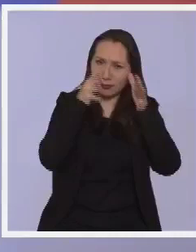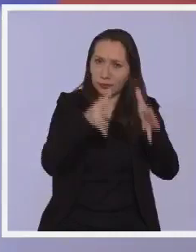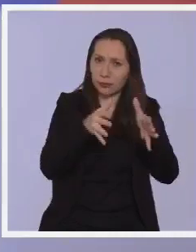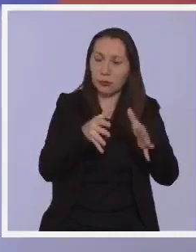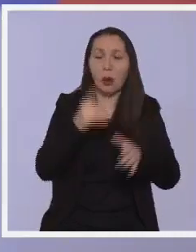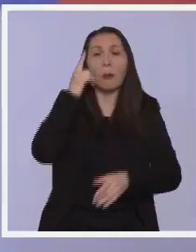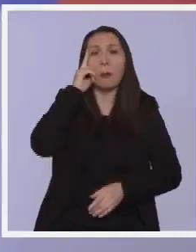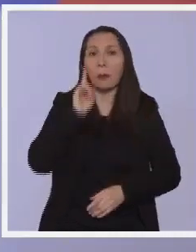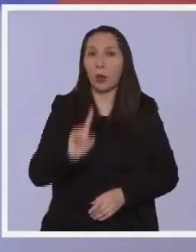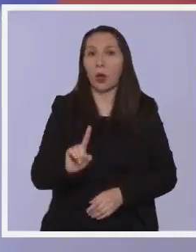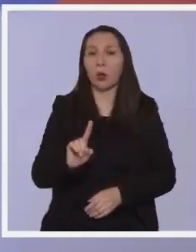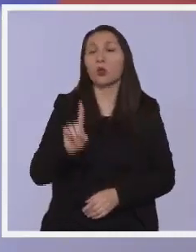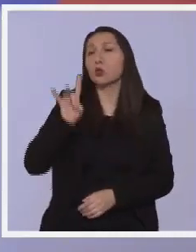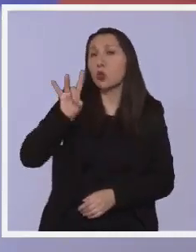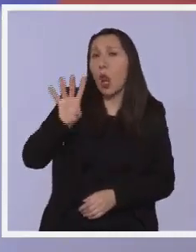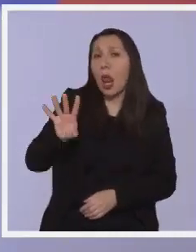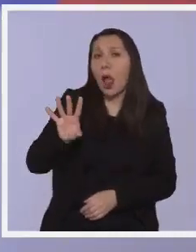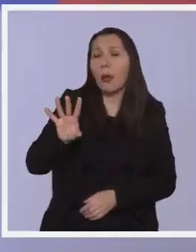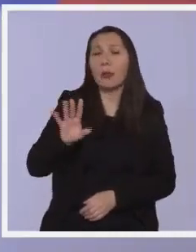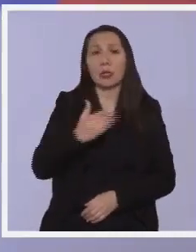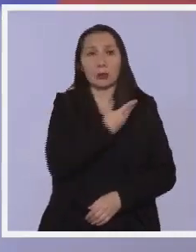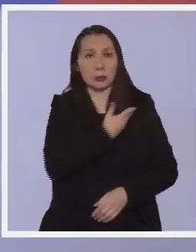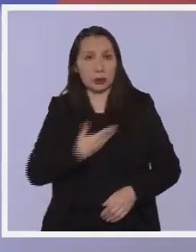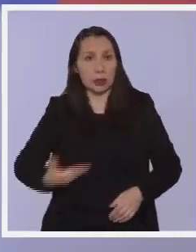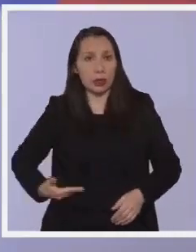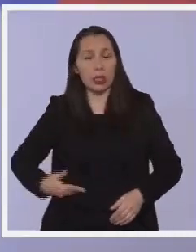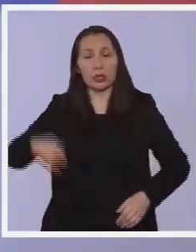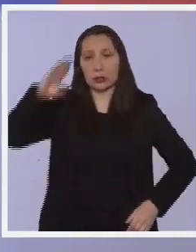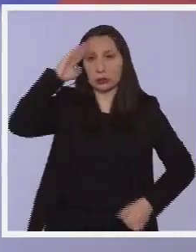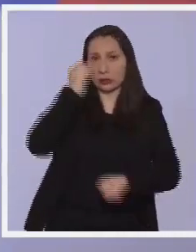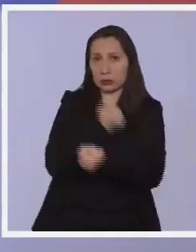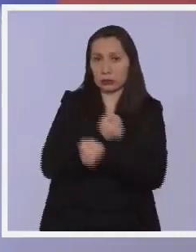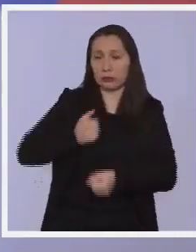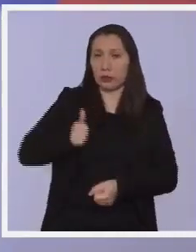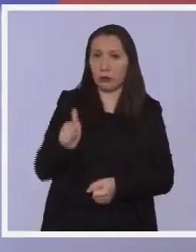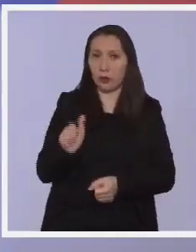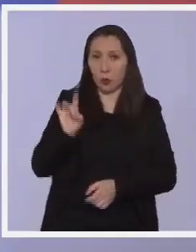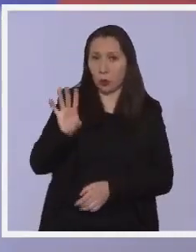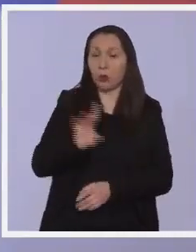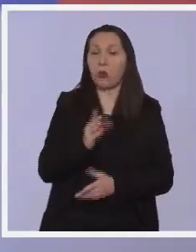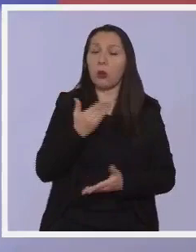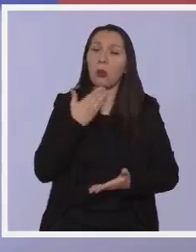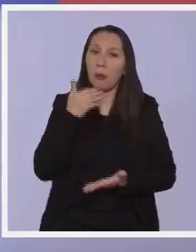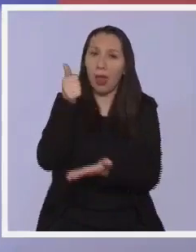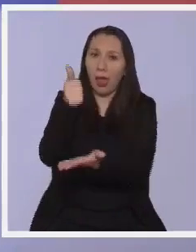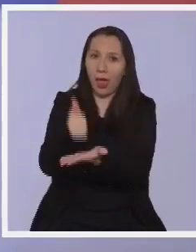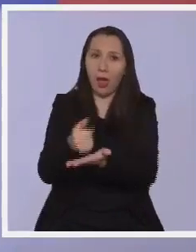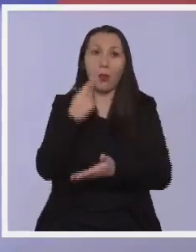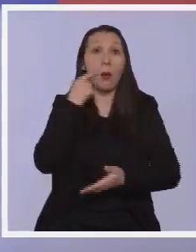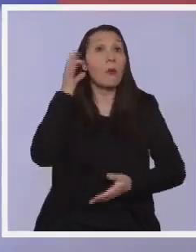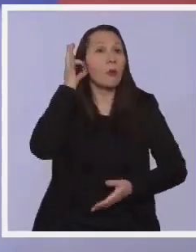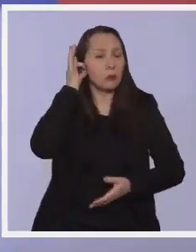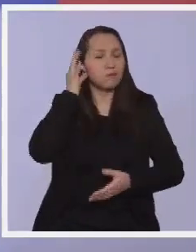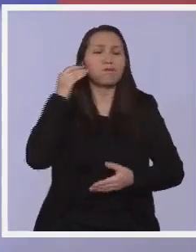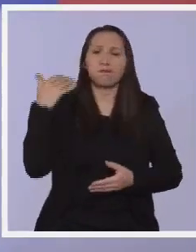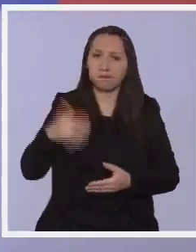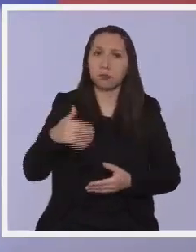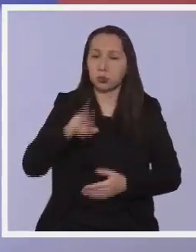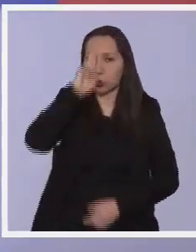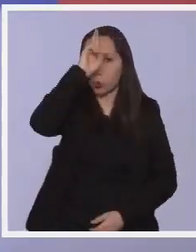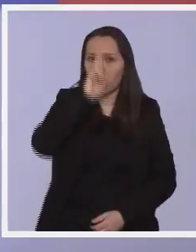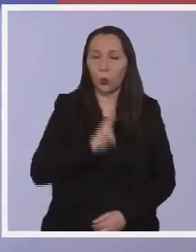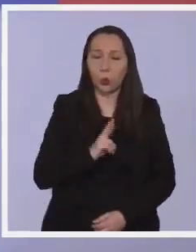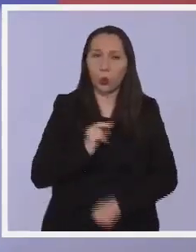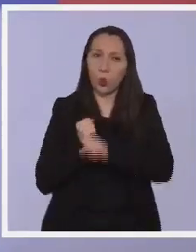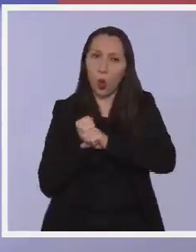Pero no solo Ejecutivo y policía, sino también, ya que ustedes lo pueden notar, los alcaldes y alcaldesas juegan un rol fundamental en